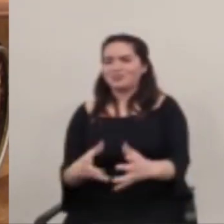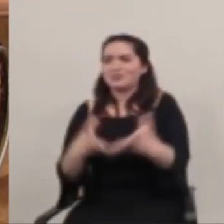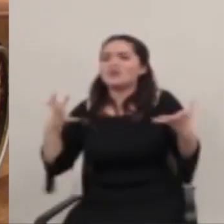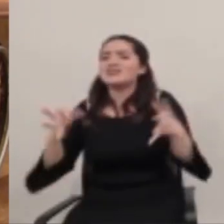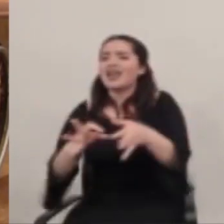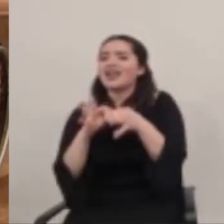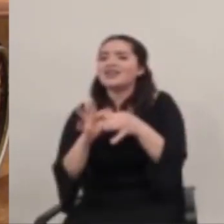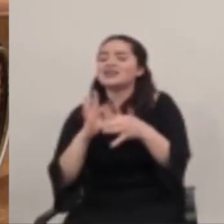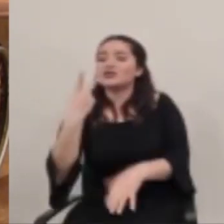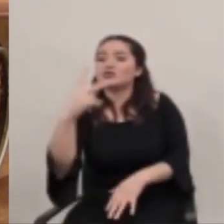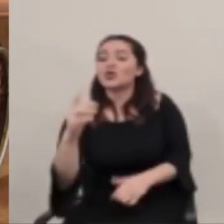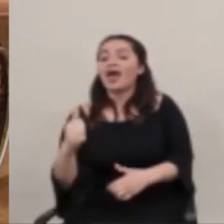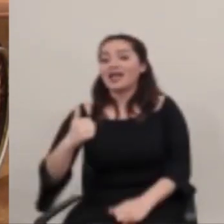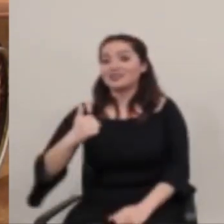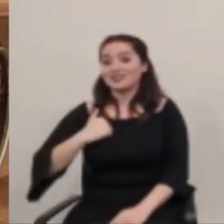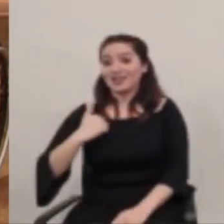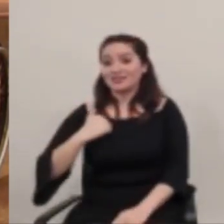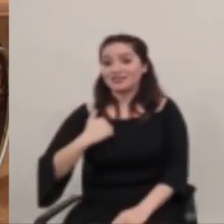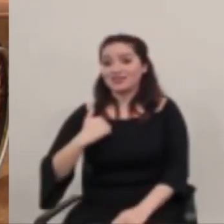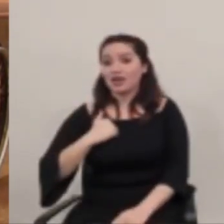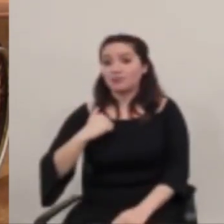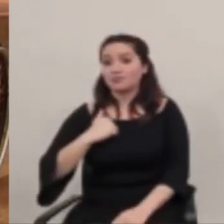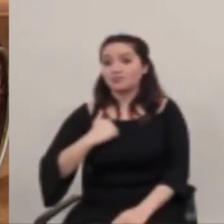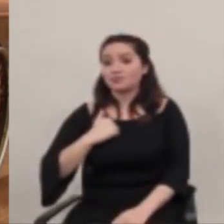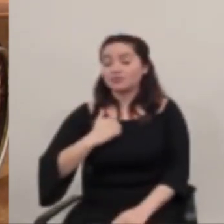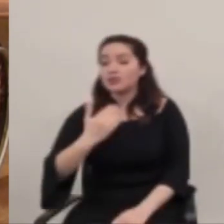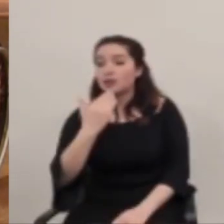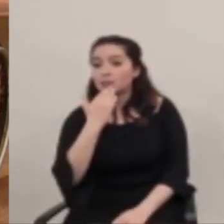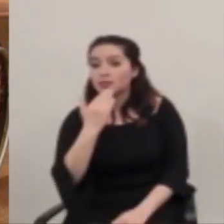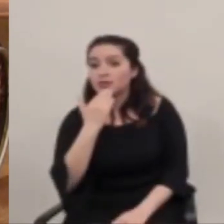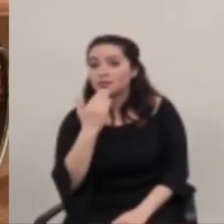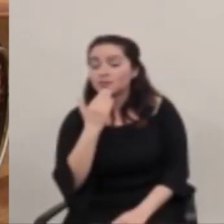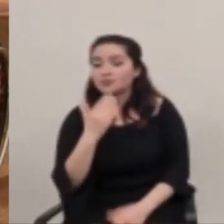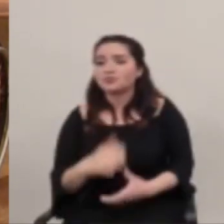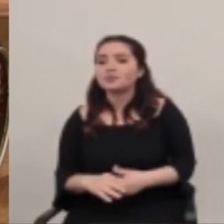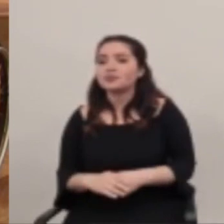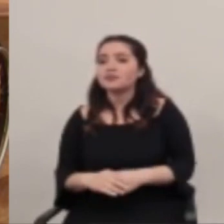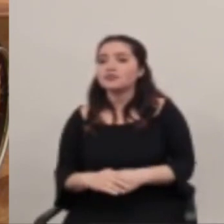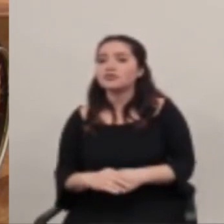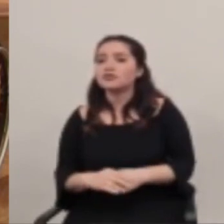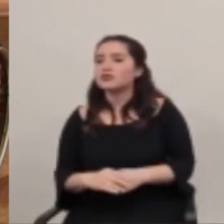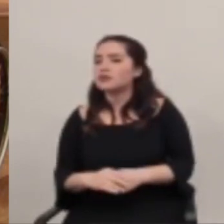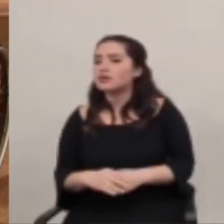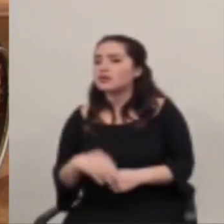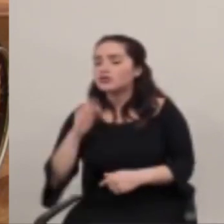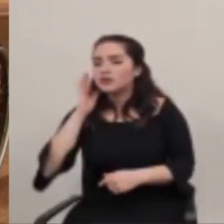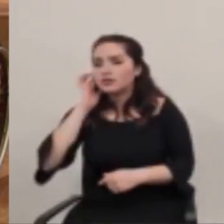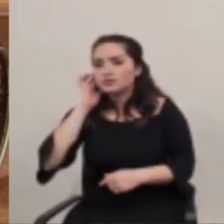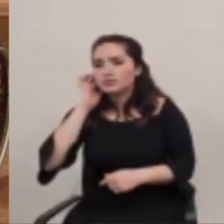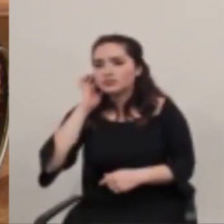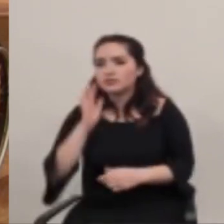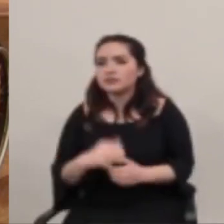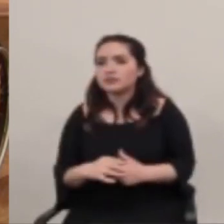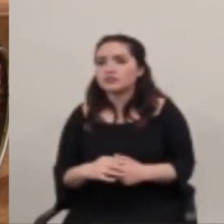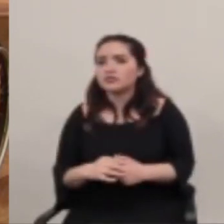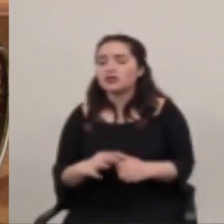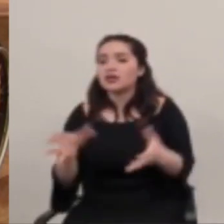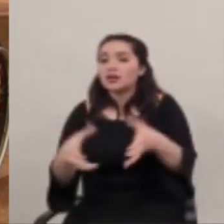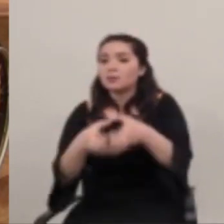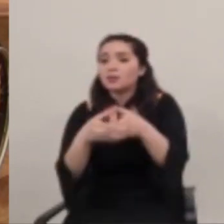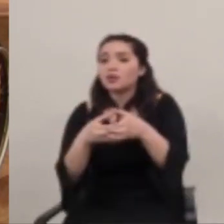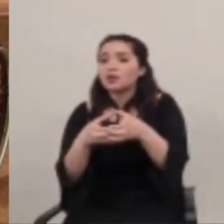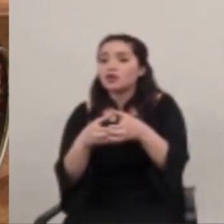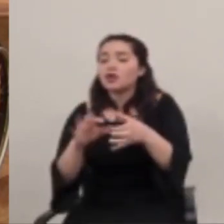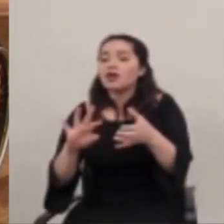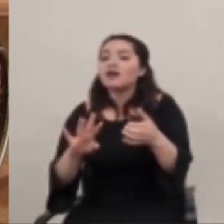su asistencia. También yo, igual que Patricio, voy a partir agradeciendo muy especialmente a los equipos de la